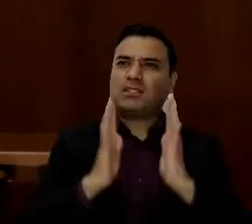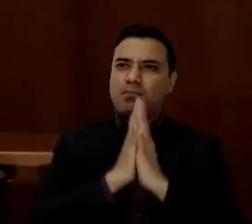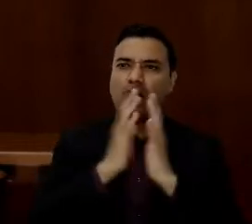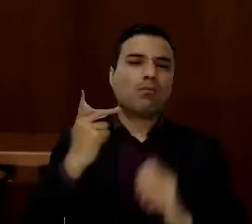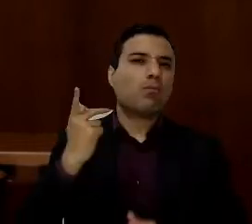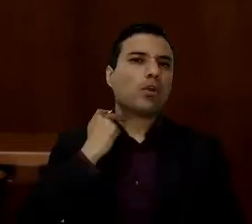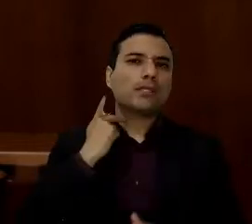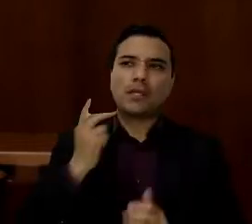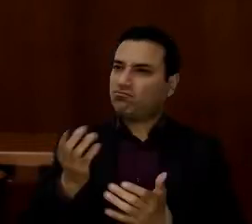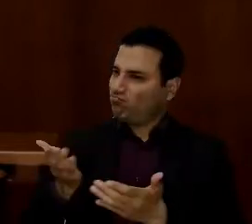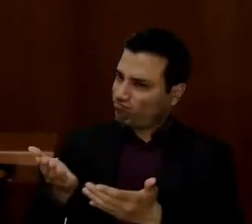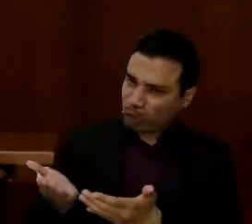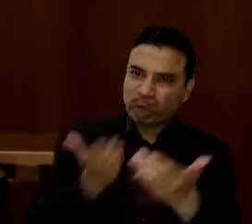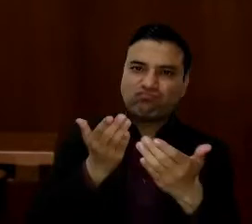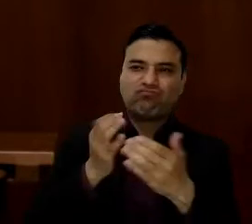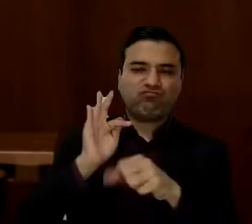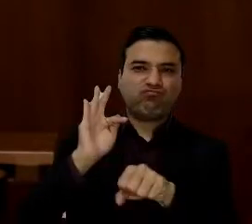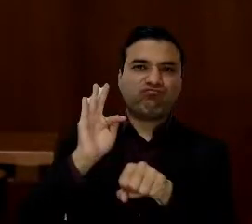política